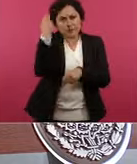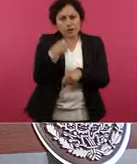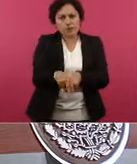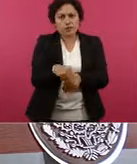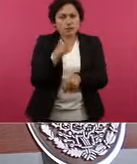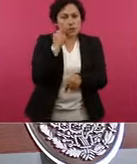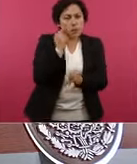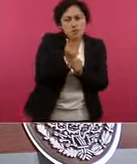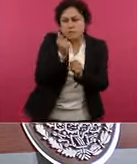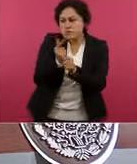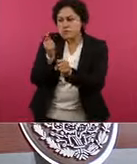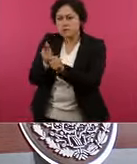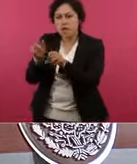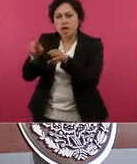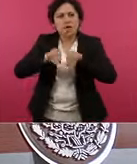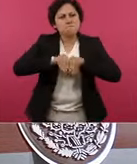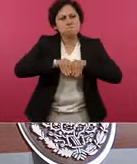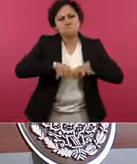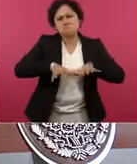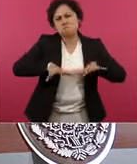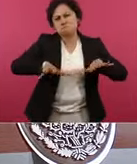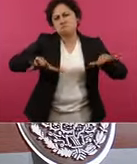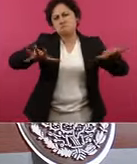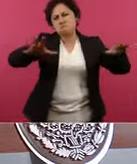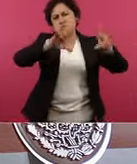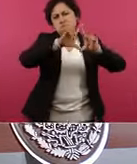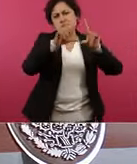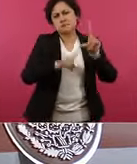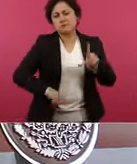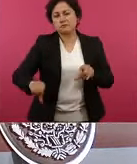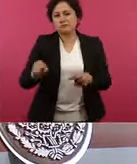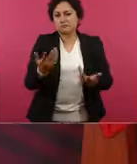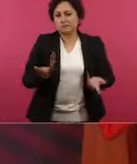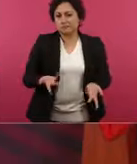Eso sí, difusión nacional.